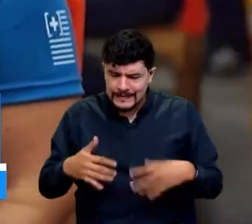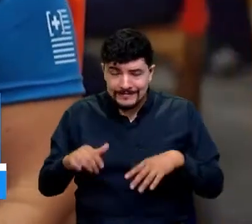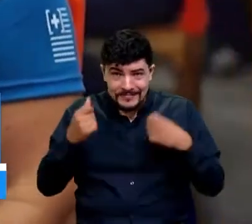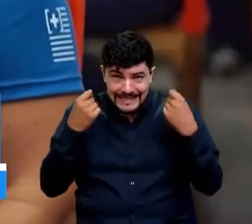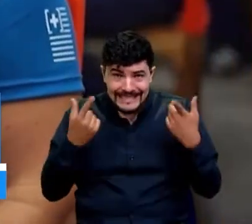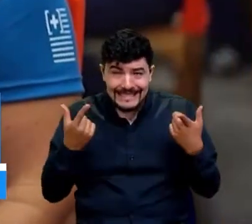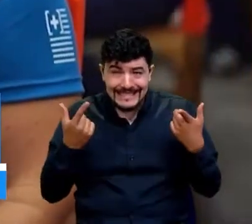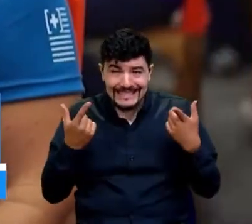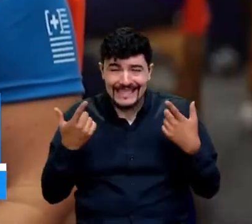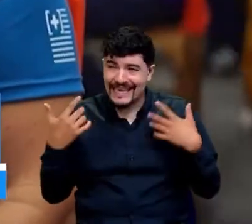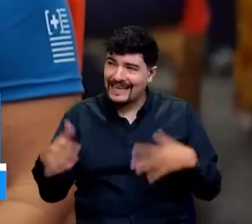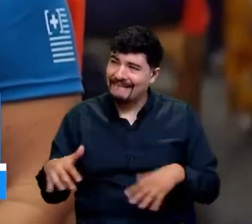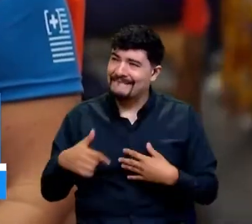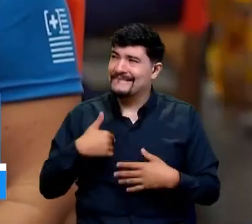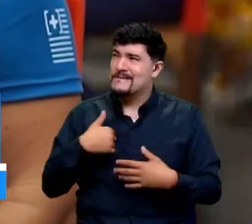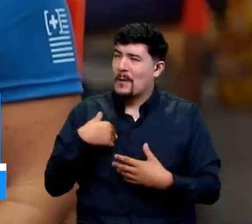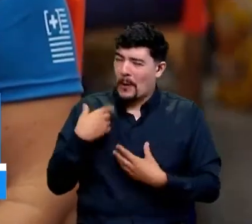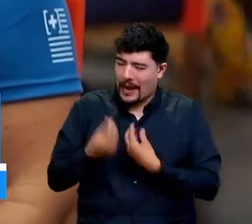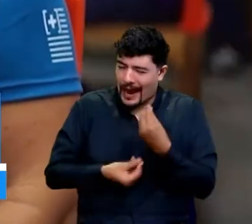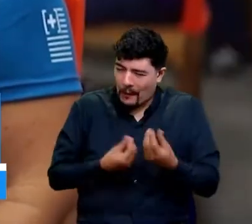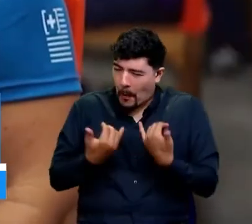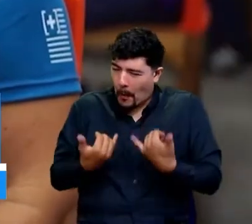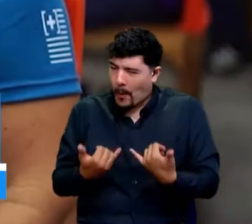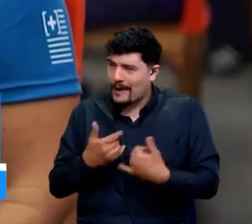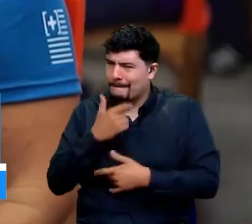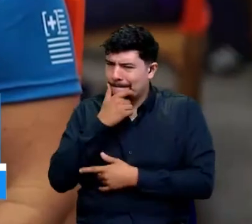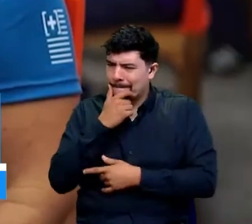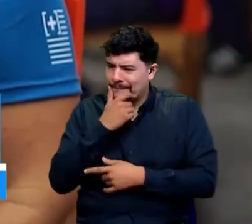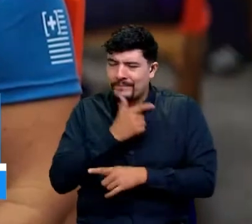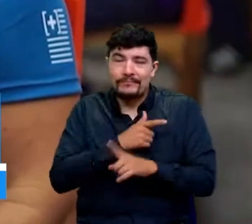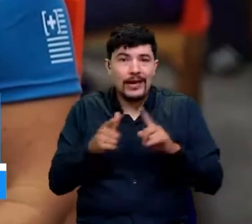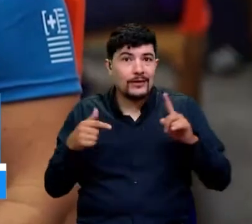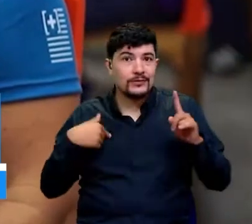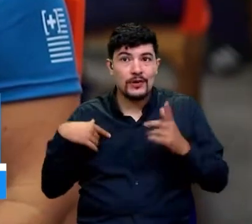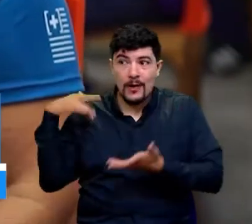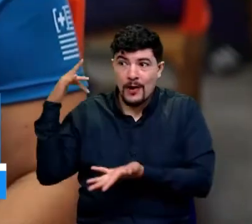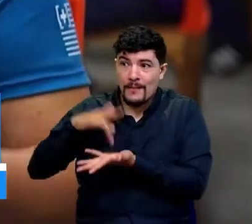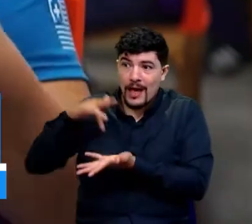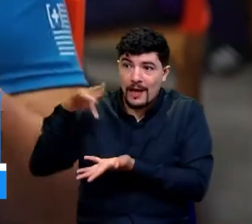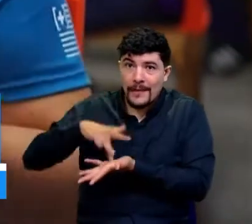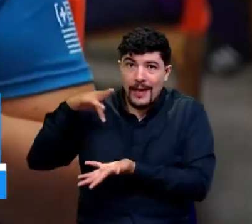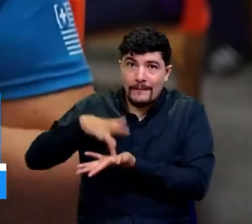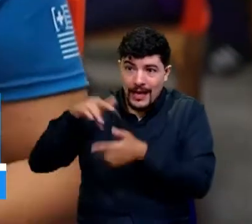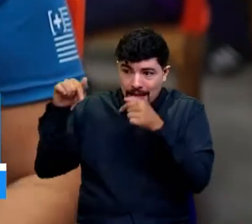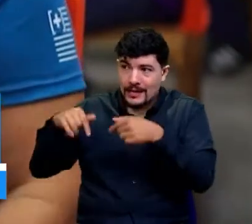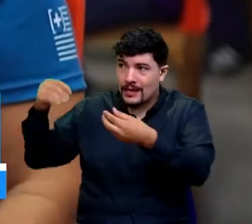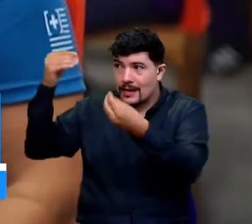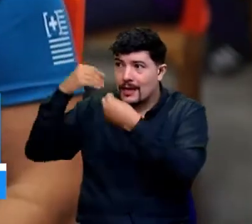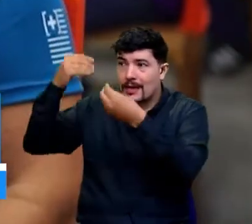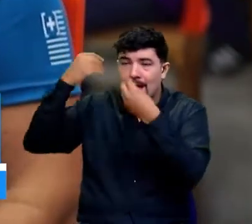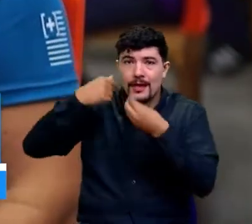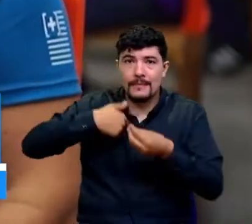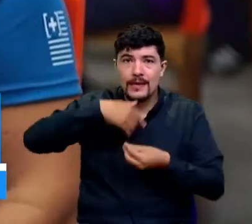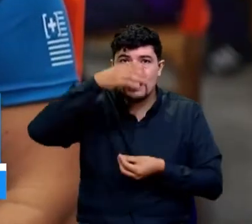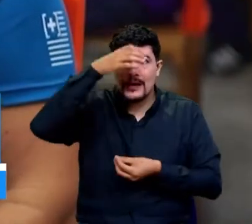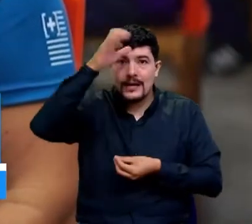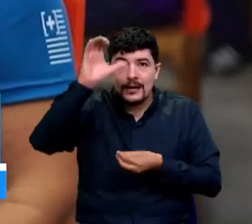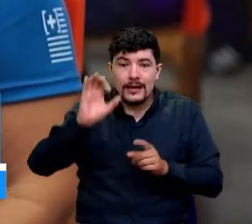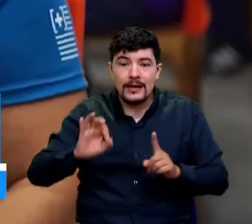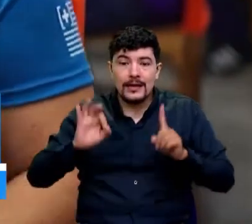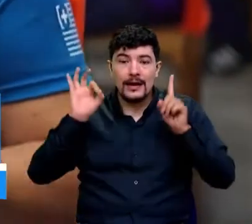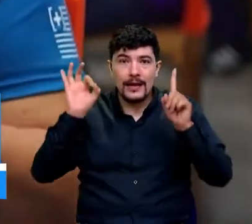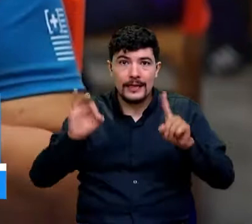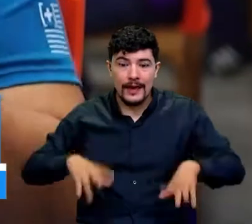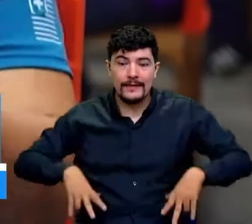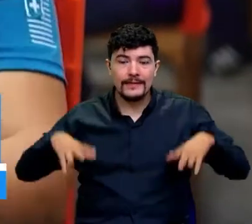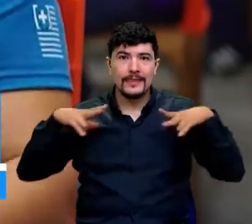uno dice, bueno, ¿y hoy qué me tocará hacer? Pero desde que yo estoy viniendo acá, mi concepto de vida ha cambiado muchísimo.